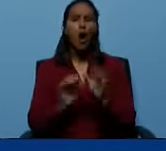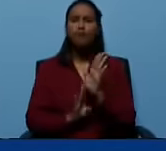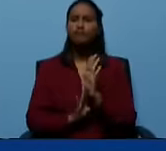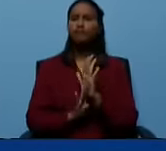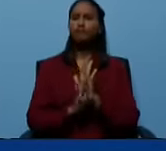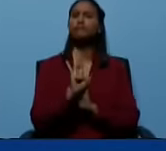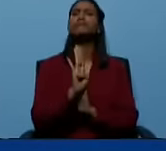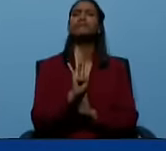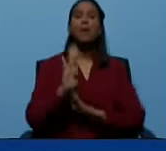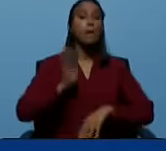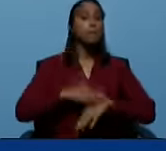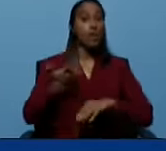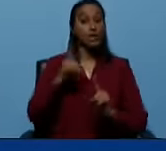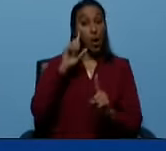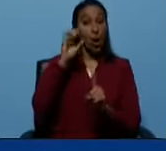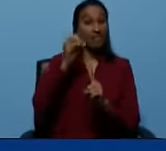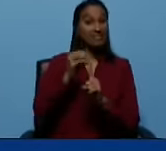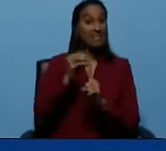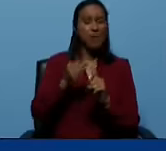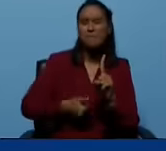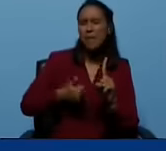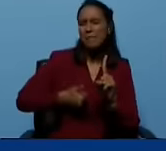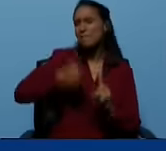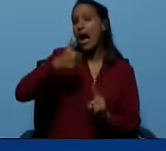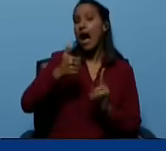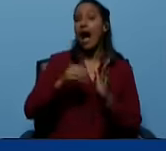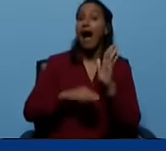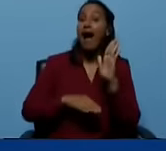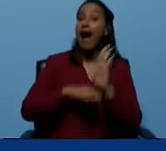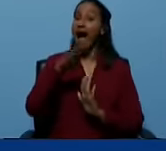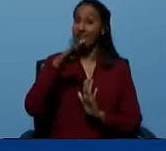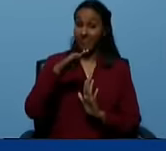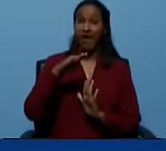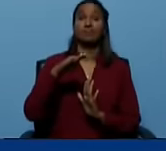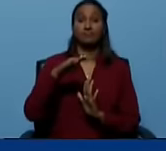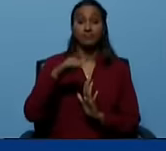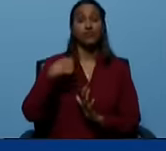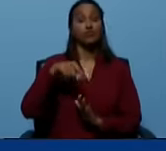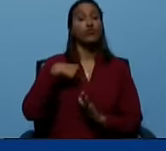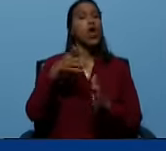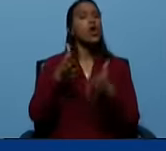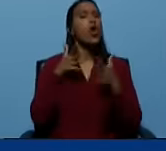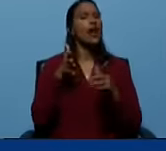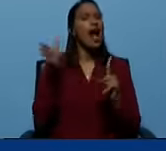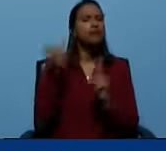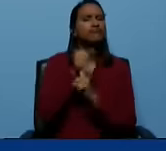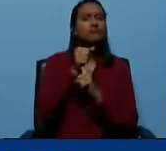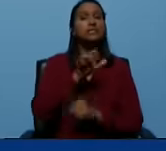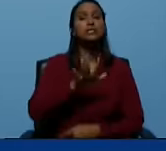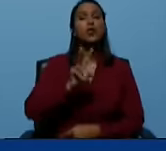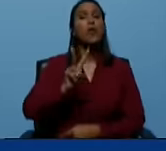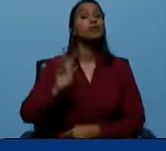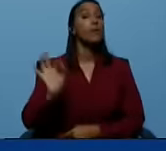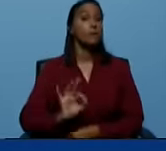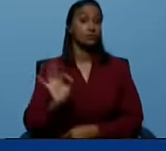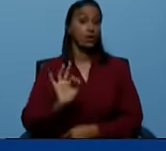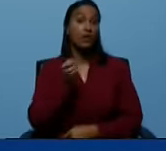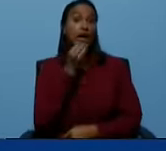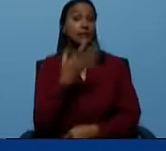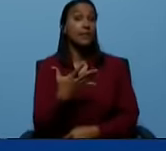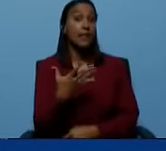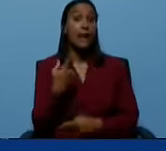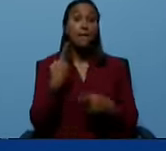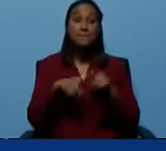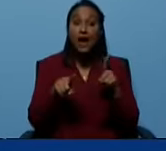metas son mucho más altas. Hemos logrado en un certamen ahorita 52%. Está bien, pero no es